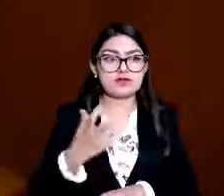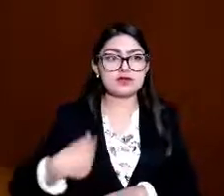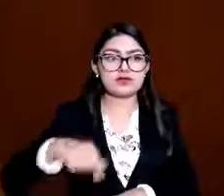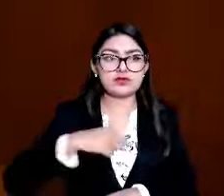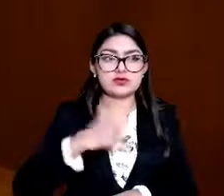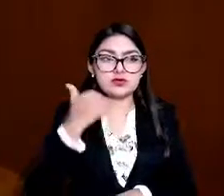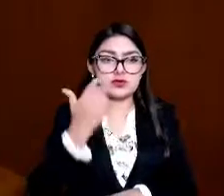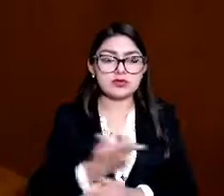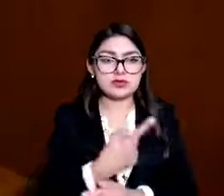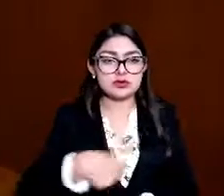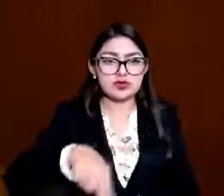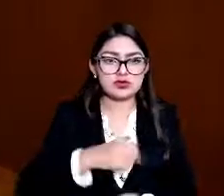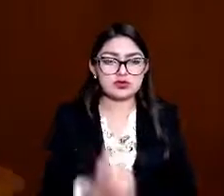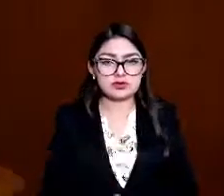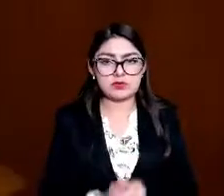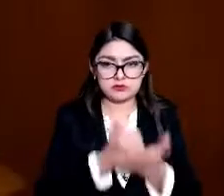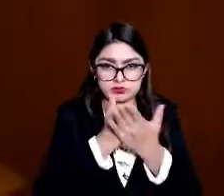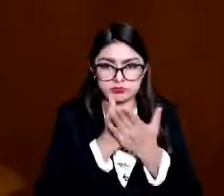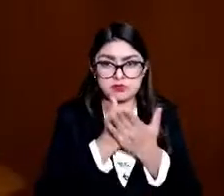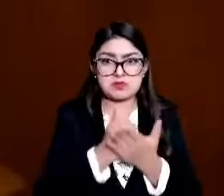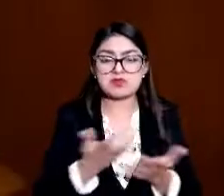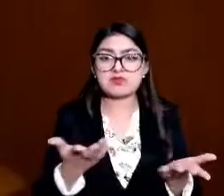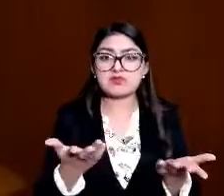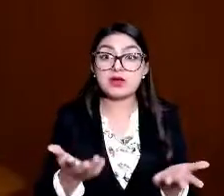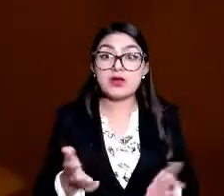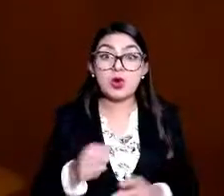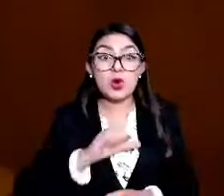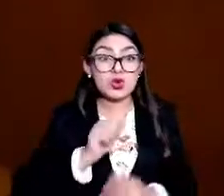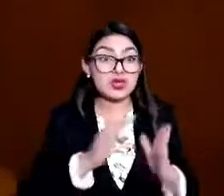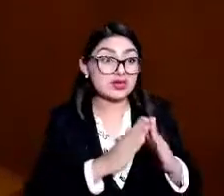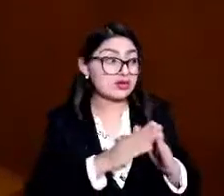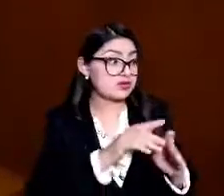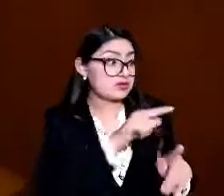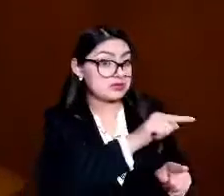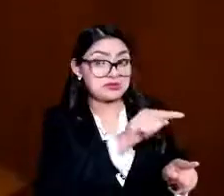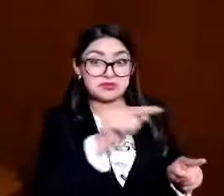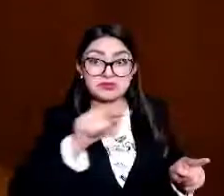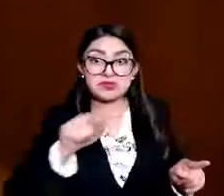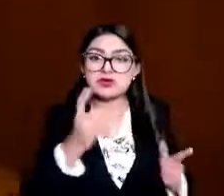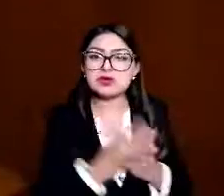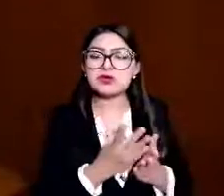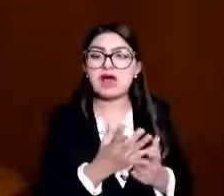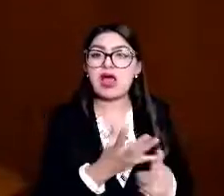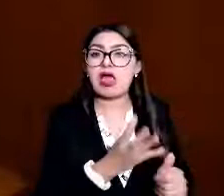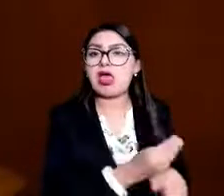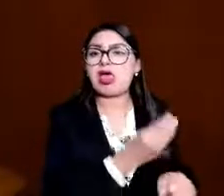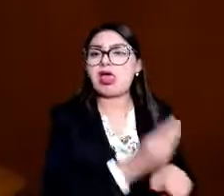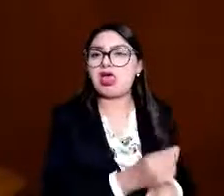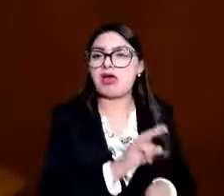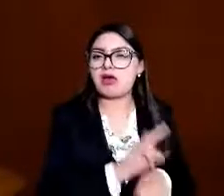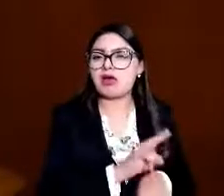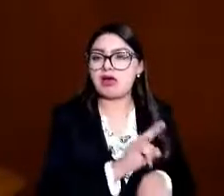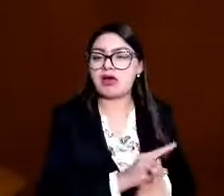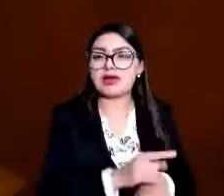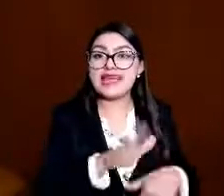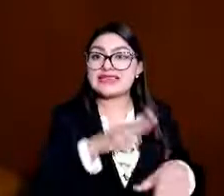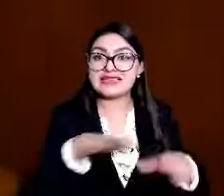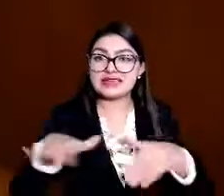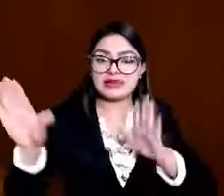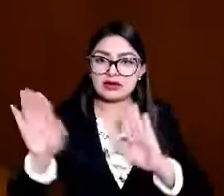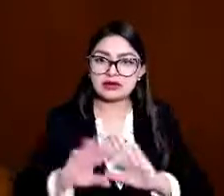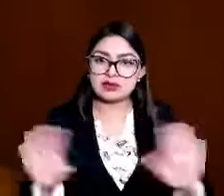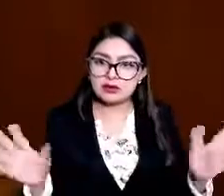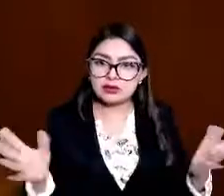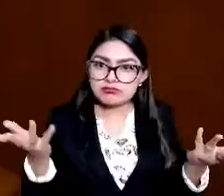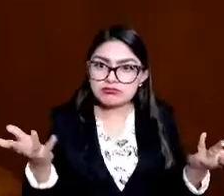solución, que no nos dejen como las otras casas que nada más rellenaron y dijeron que se salieran, pero nadie apoya a